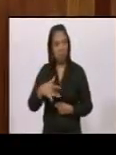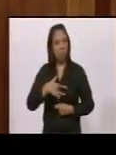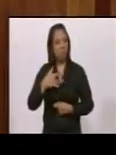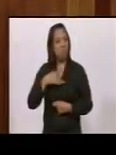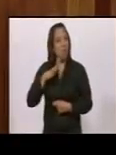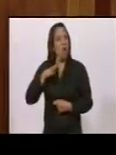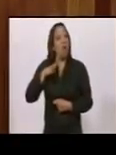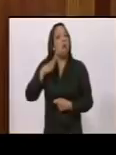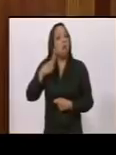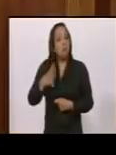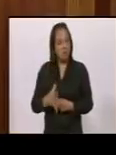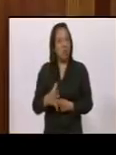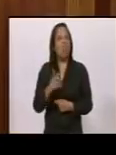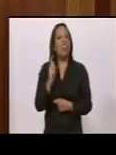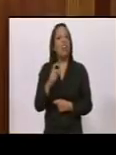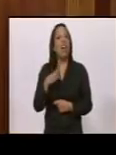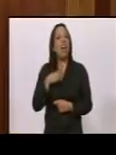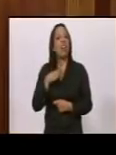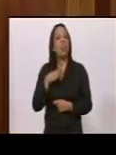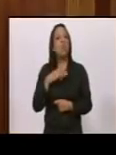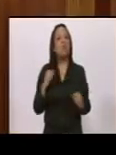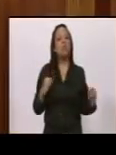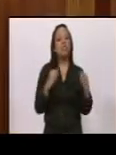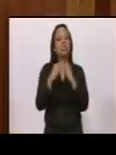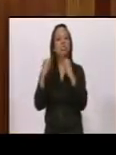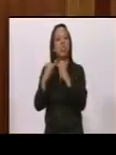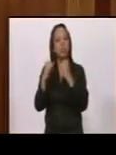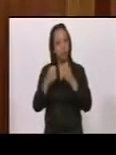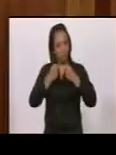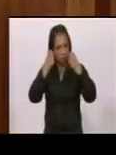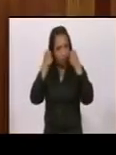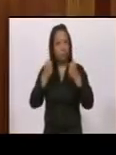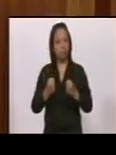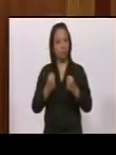orgullosos de tener sólidas instituciones